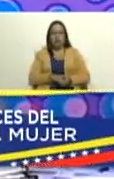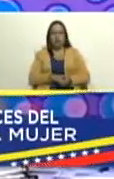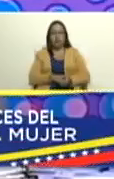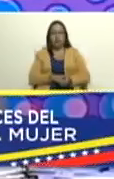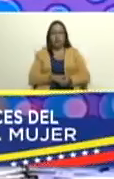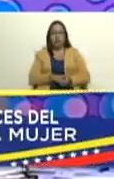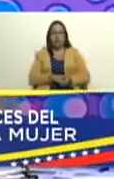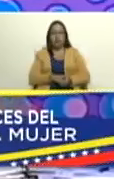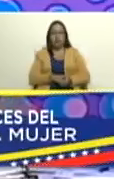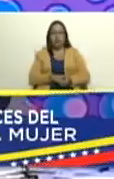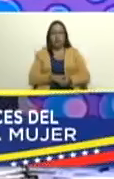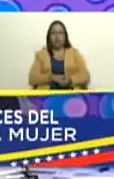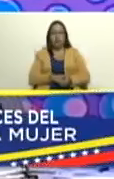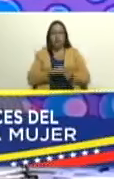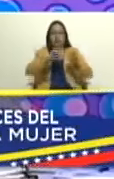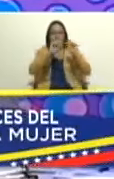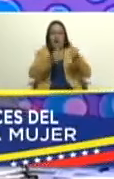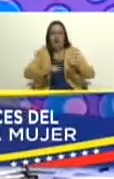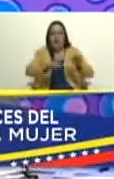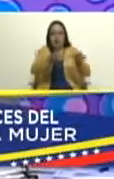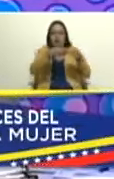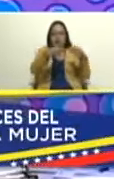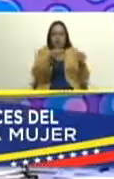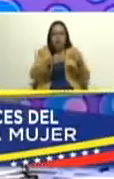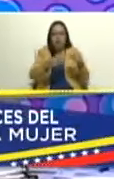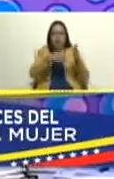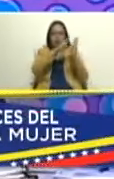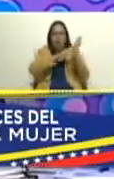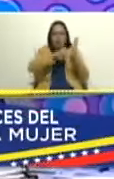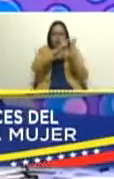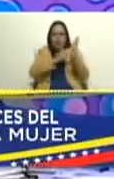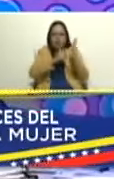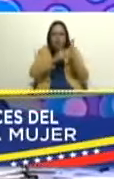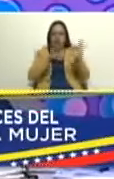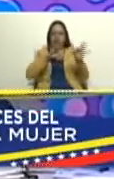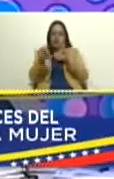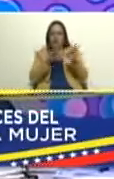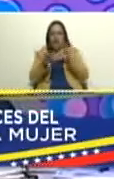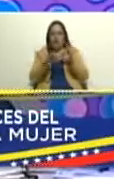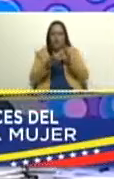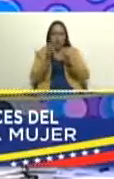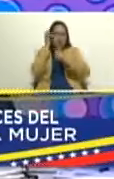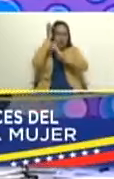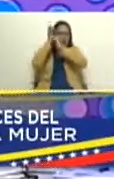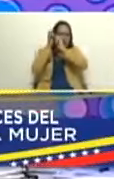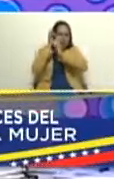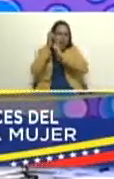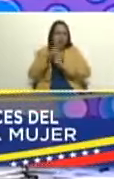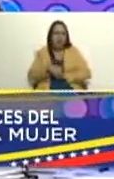la plástica, la pintura, el teatro, el cine.